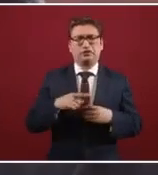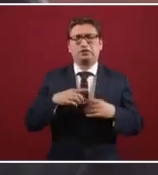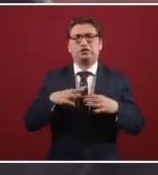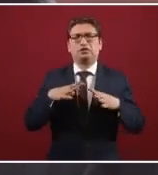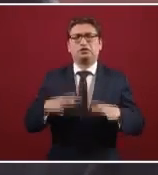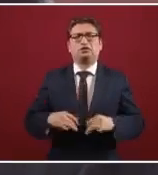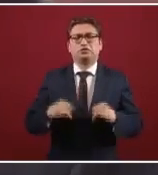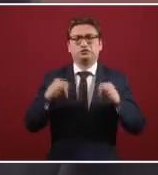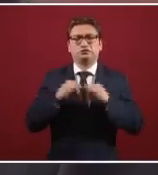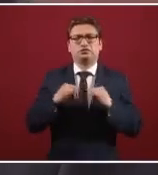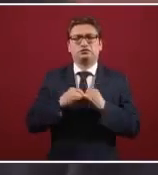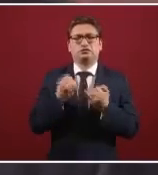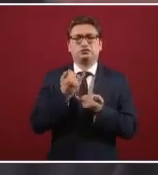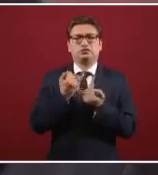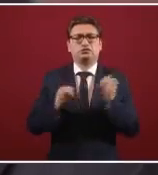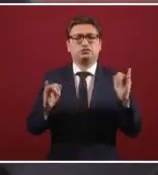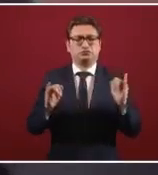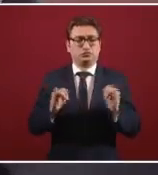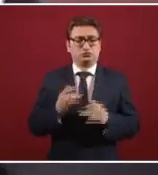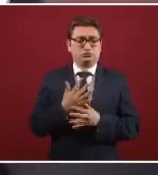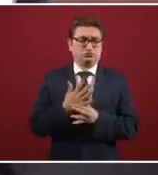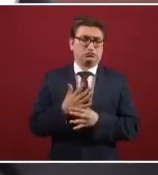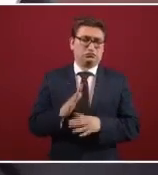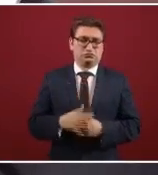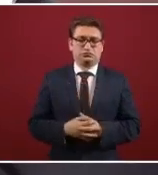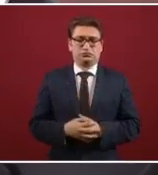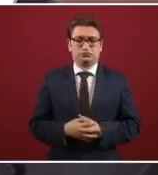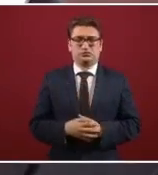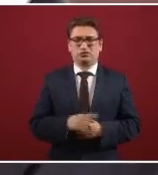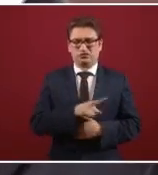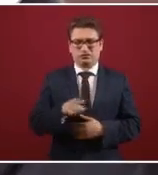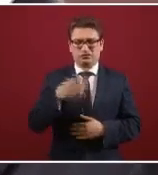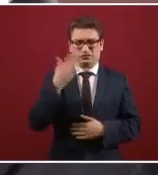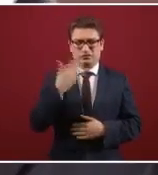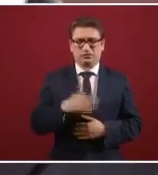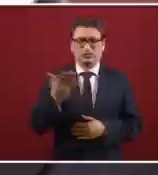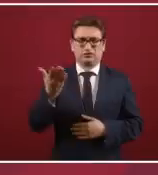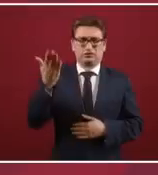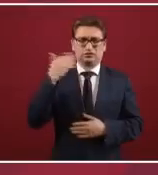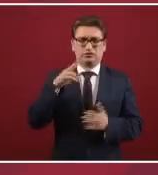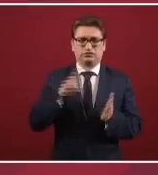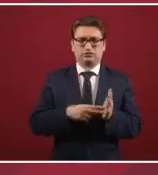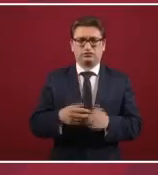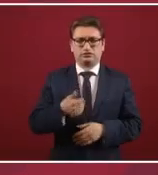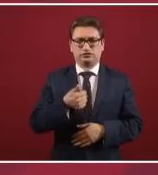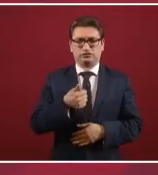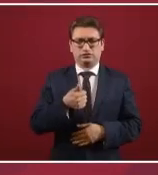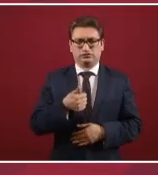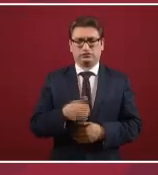independientes saben ustedes en el 2006